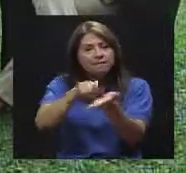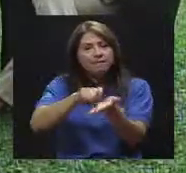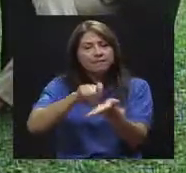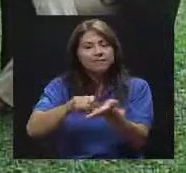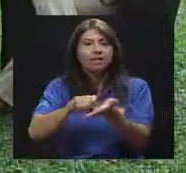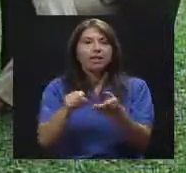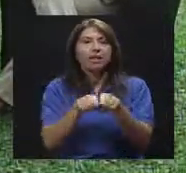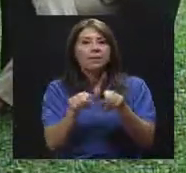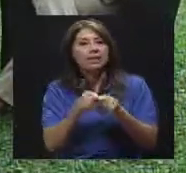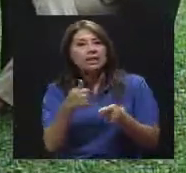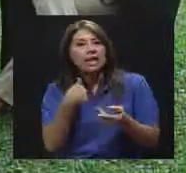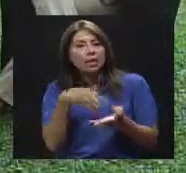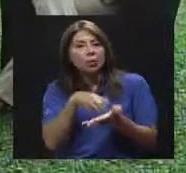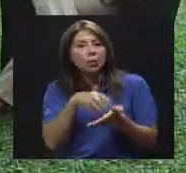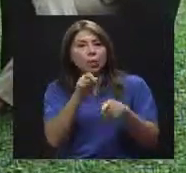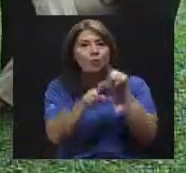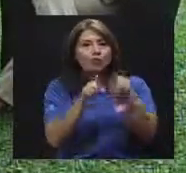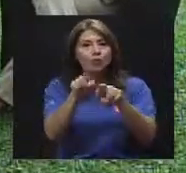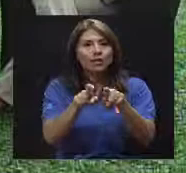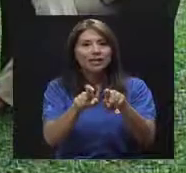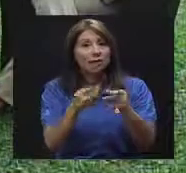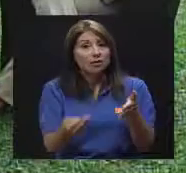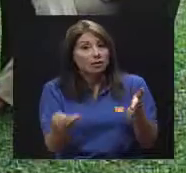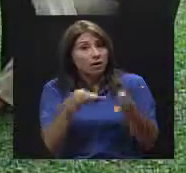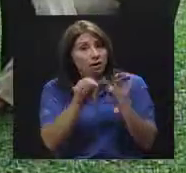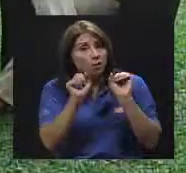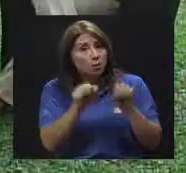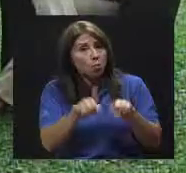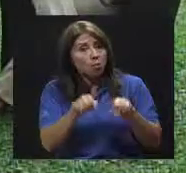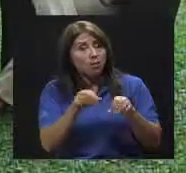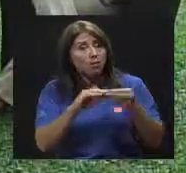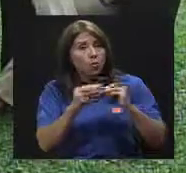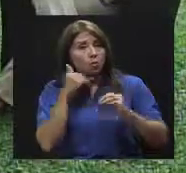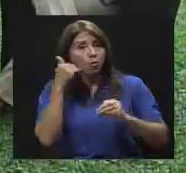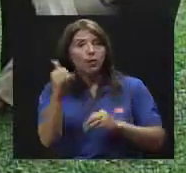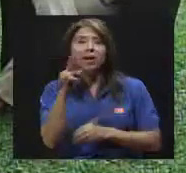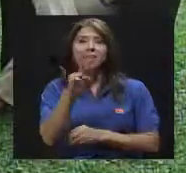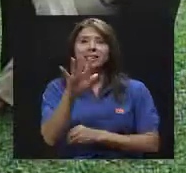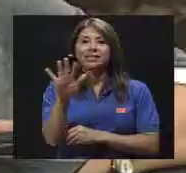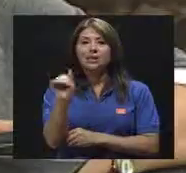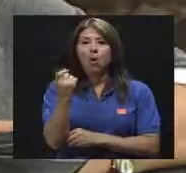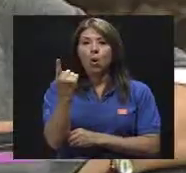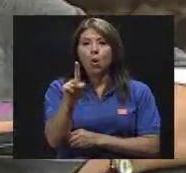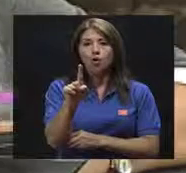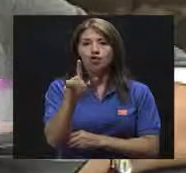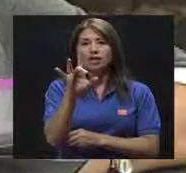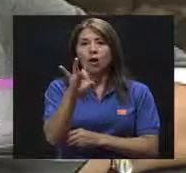haciendo esas consultas. ¿Sería válido otra vez repetir, doctora, el número del CIMET? Muchísimas gracias.